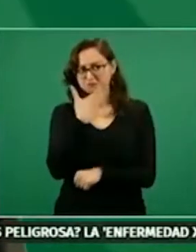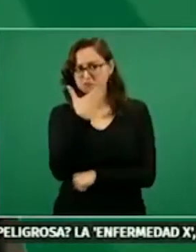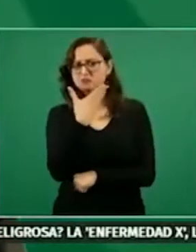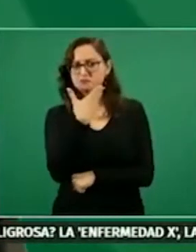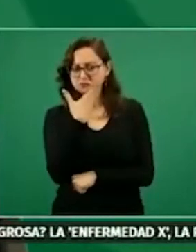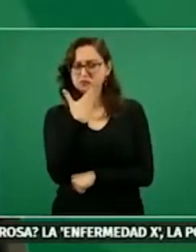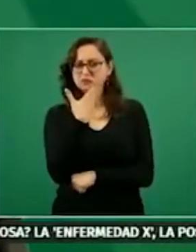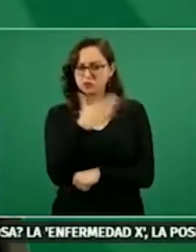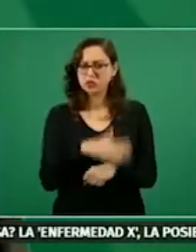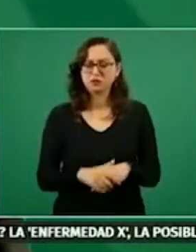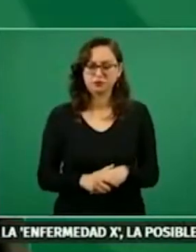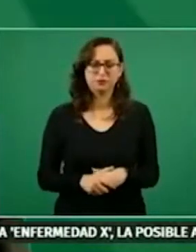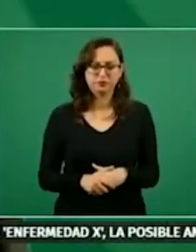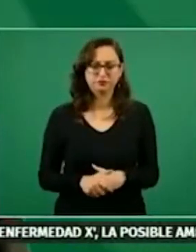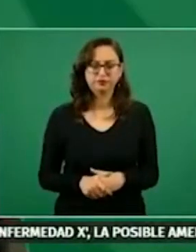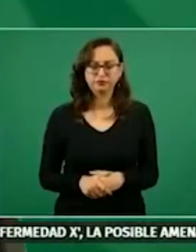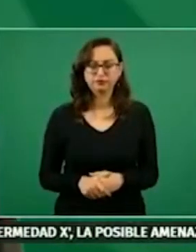que no